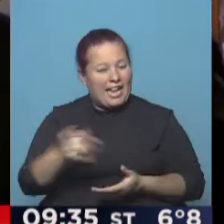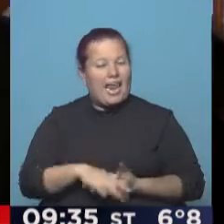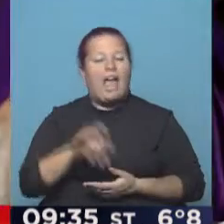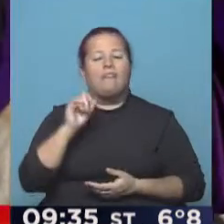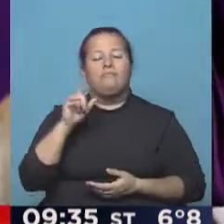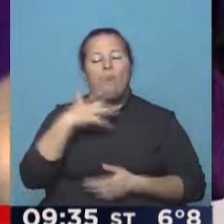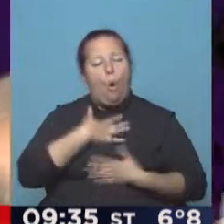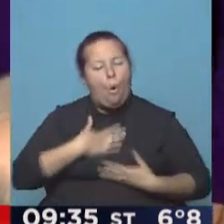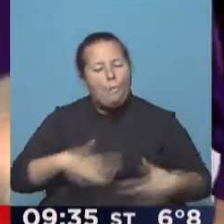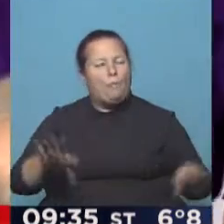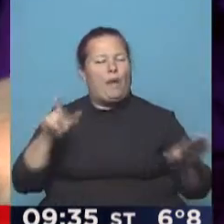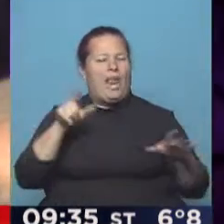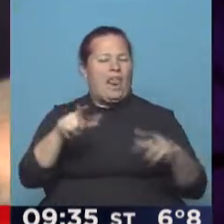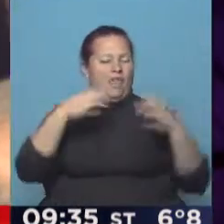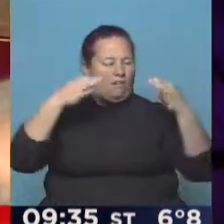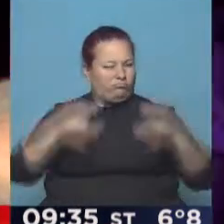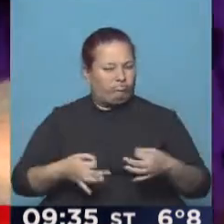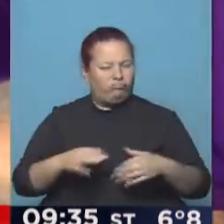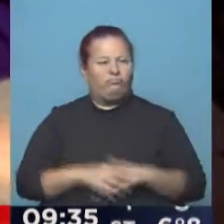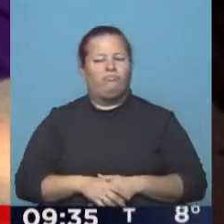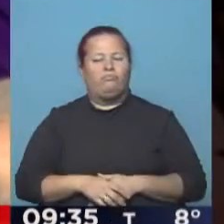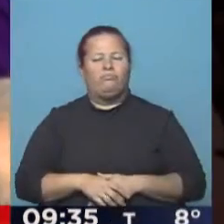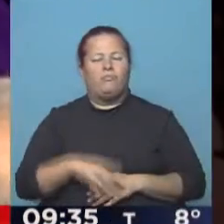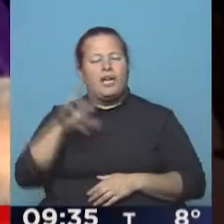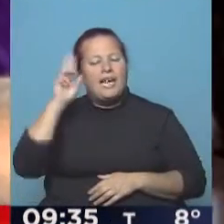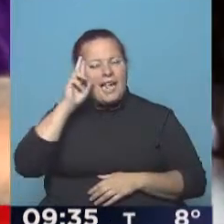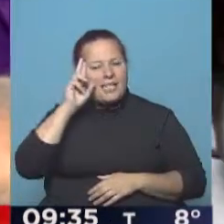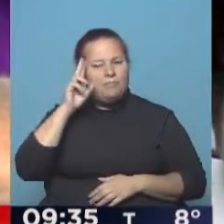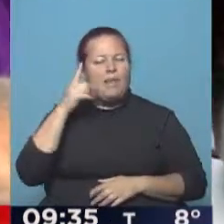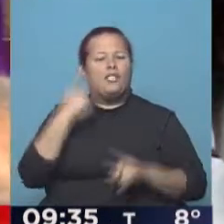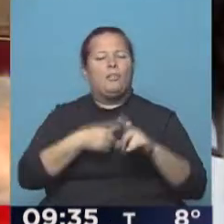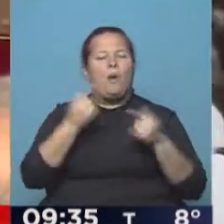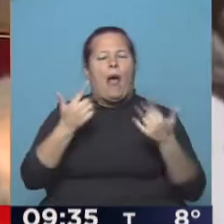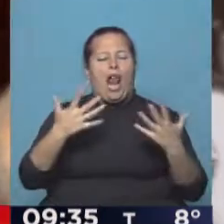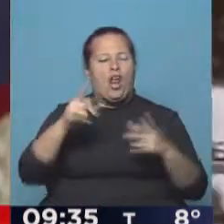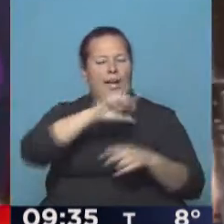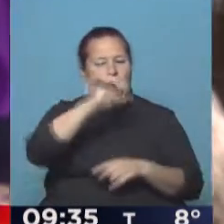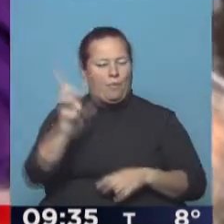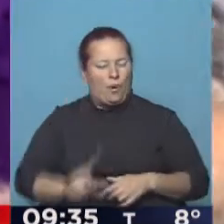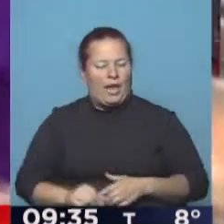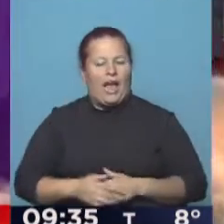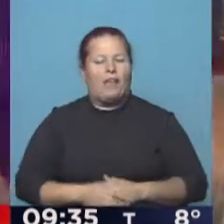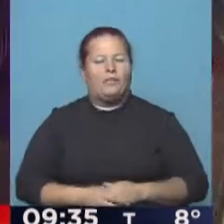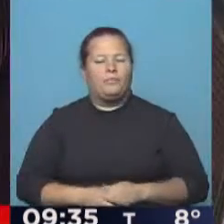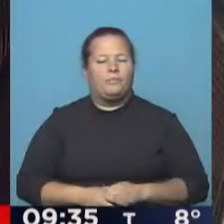su humildad, en su dignidad, en su respeto por los valores republicanos.